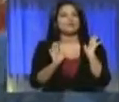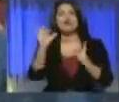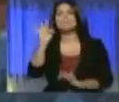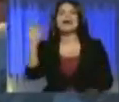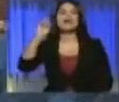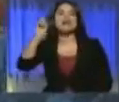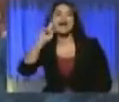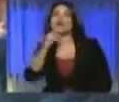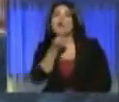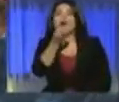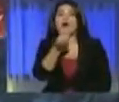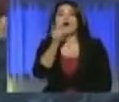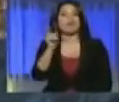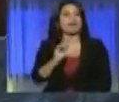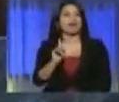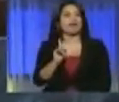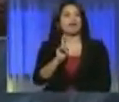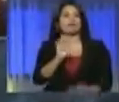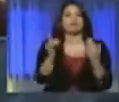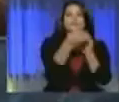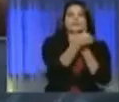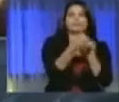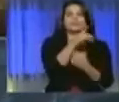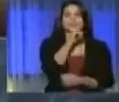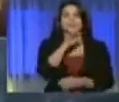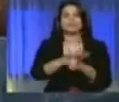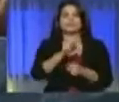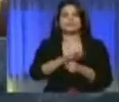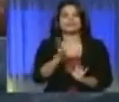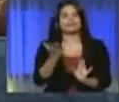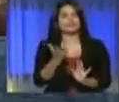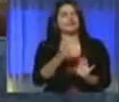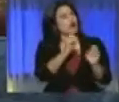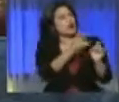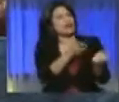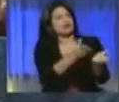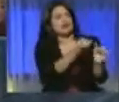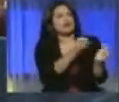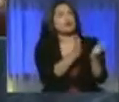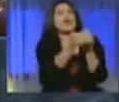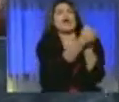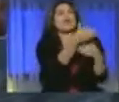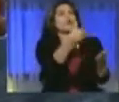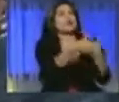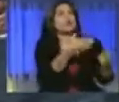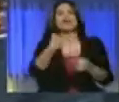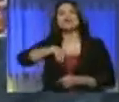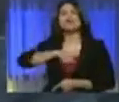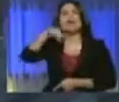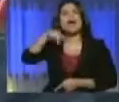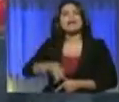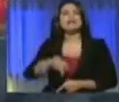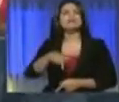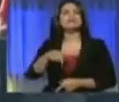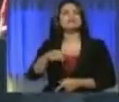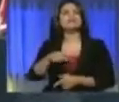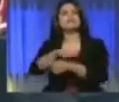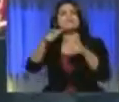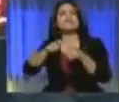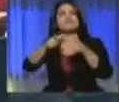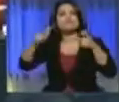burguesía. Lo tapan, sigan tapando, pues. Nosotros estamos acumulando la